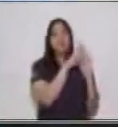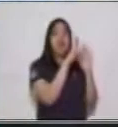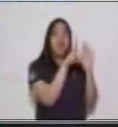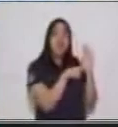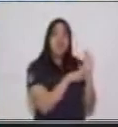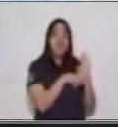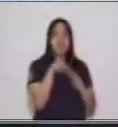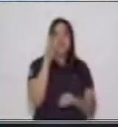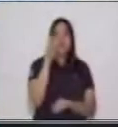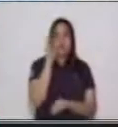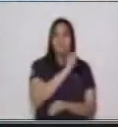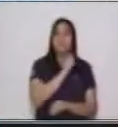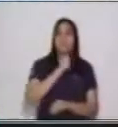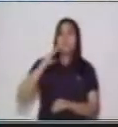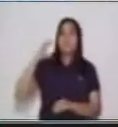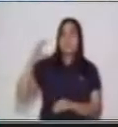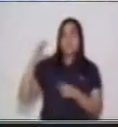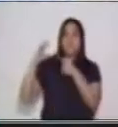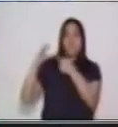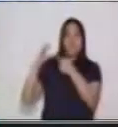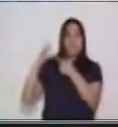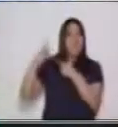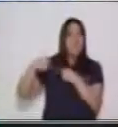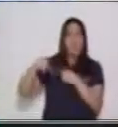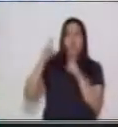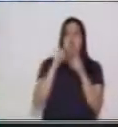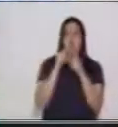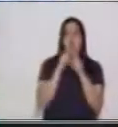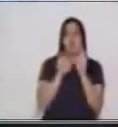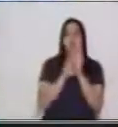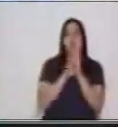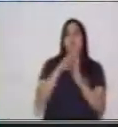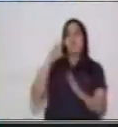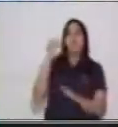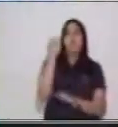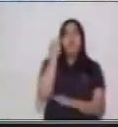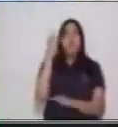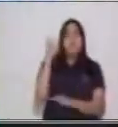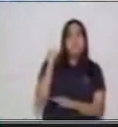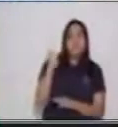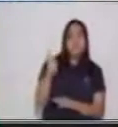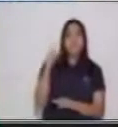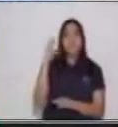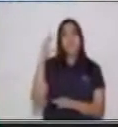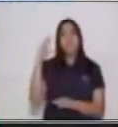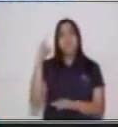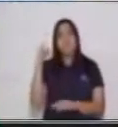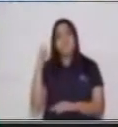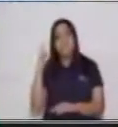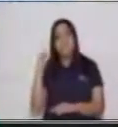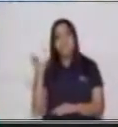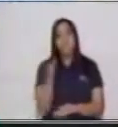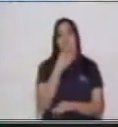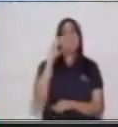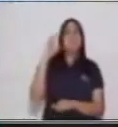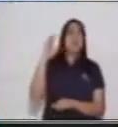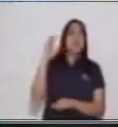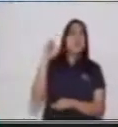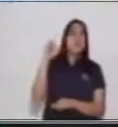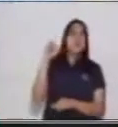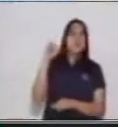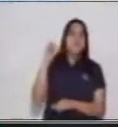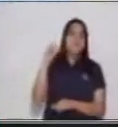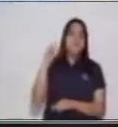escriben con C los sufijos sida, sido, sidio, ¿sí? Un